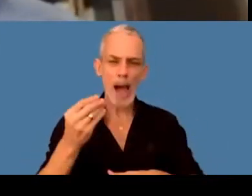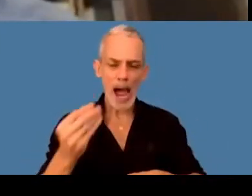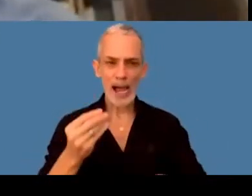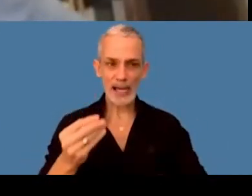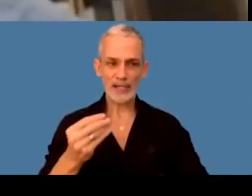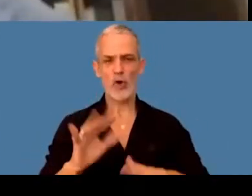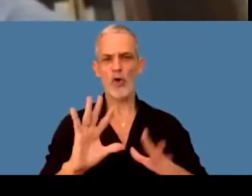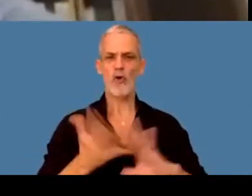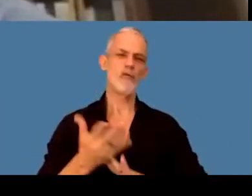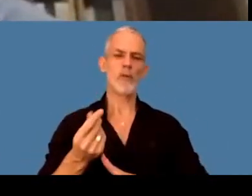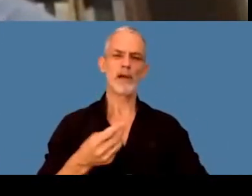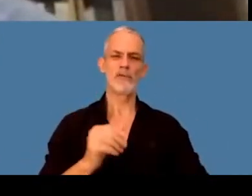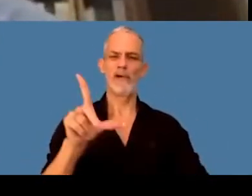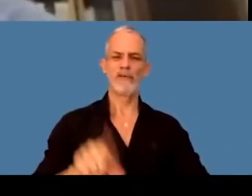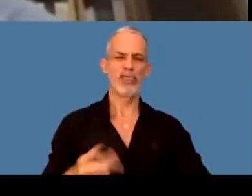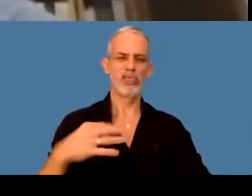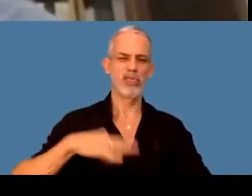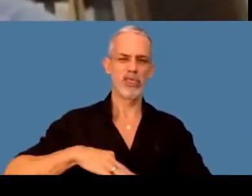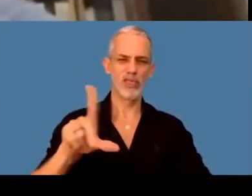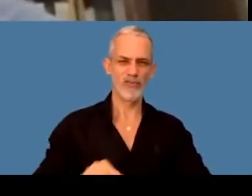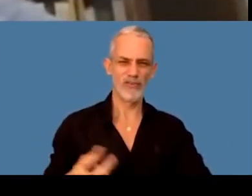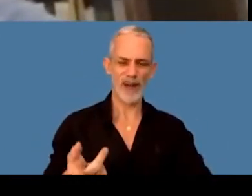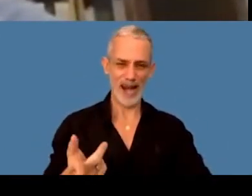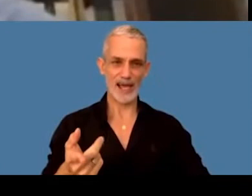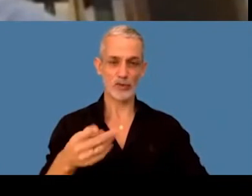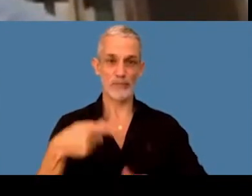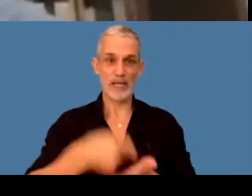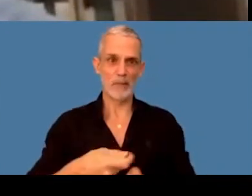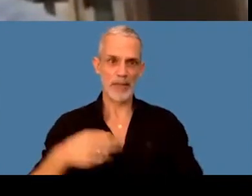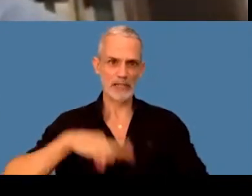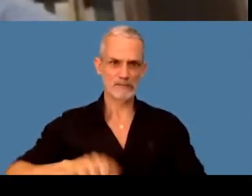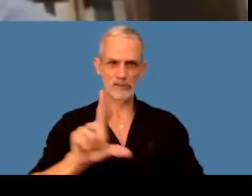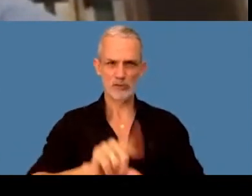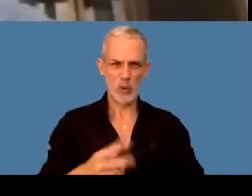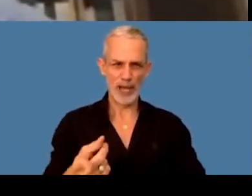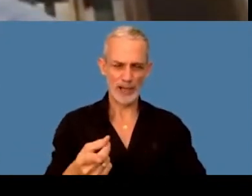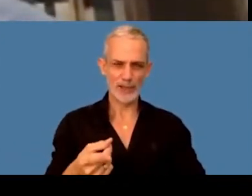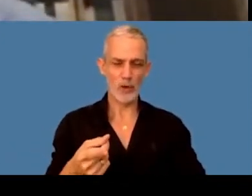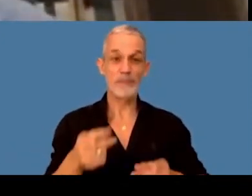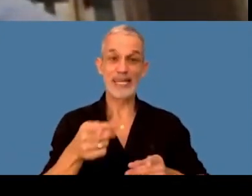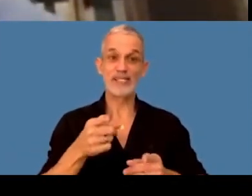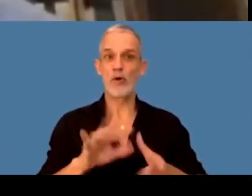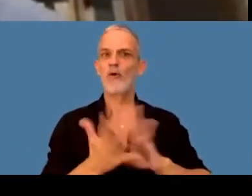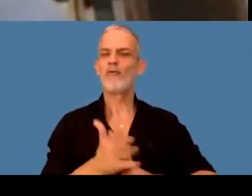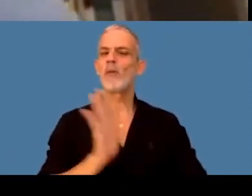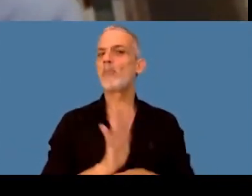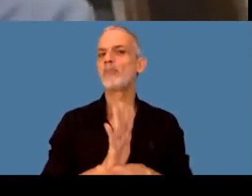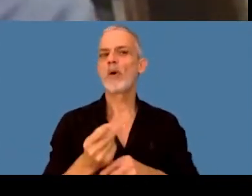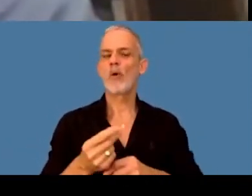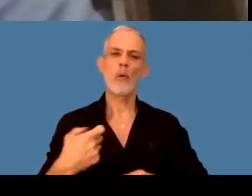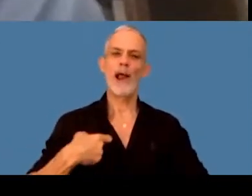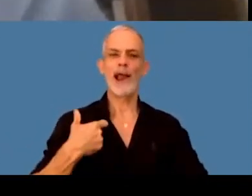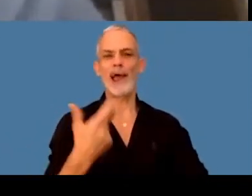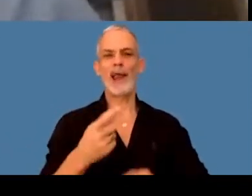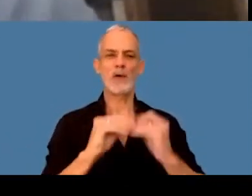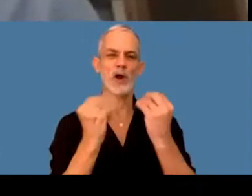de abaratar lo que se le paga a las y los trabajadores y es una forma de debilitar los resultados de